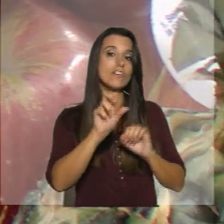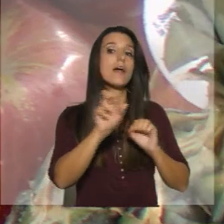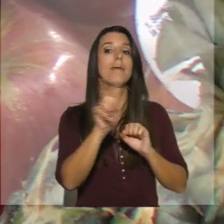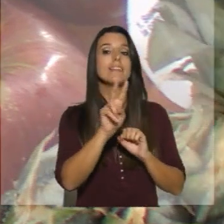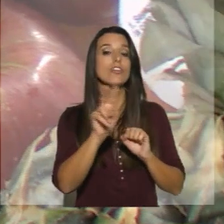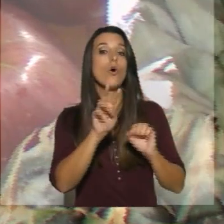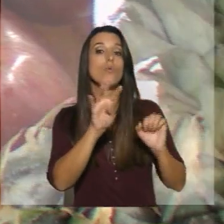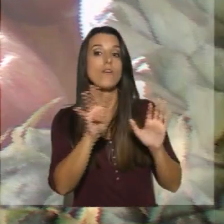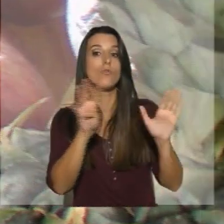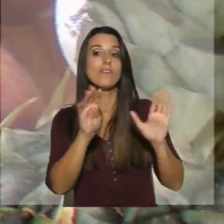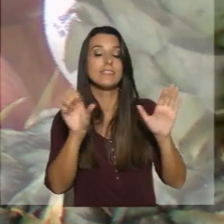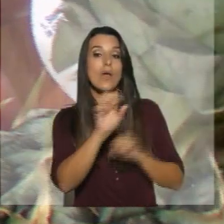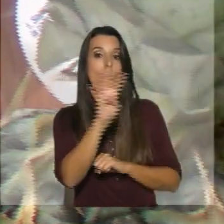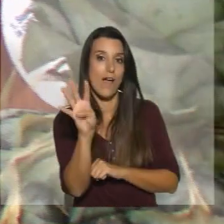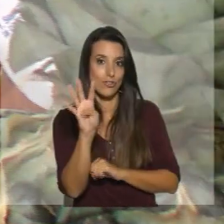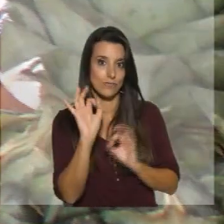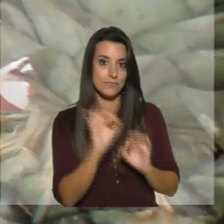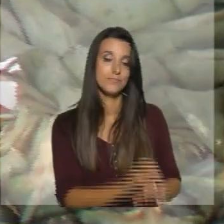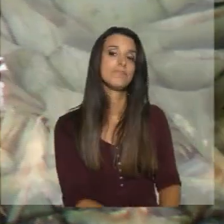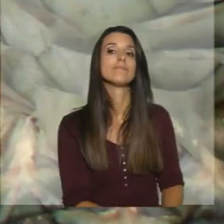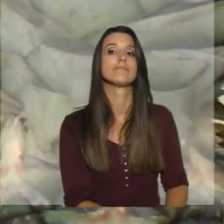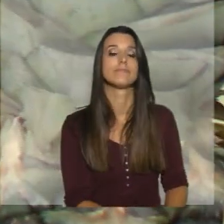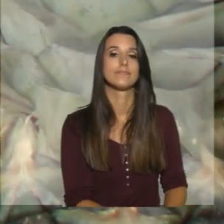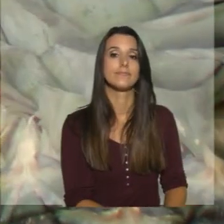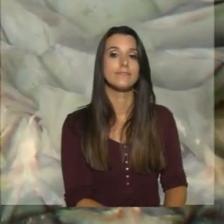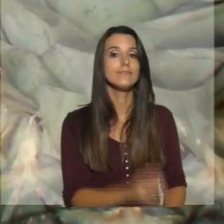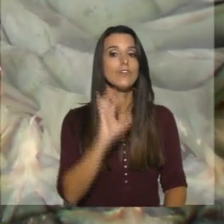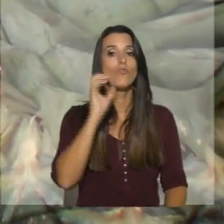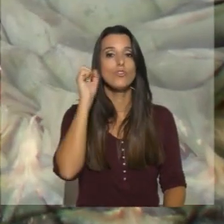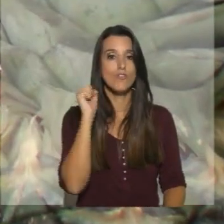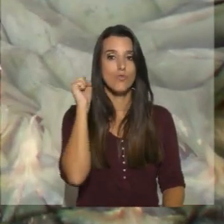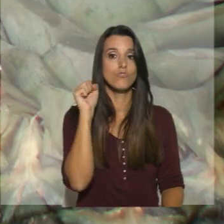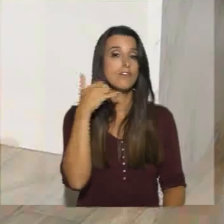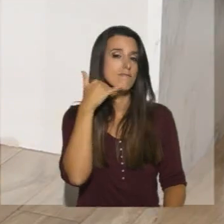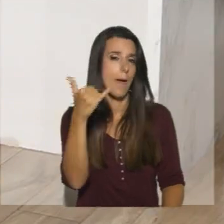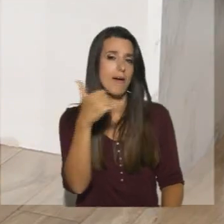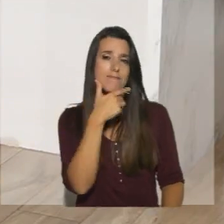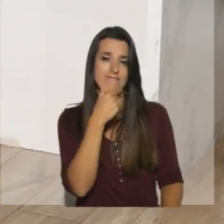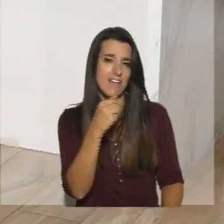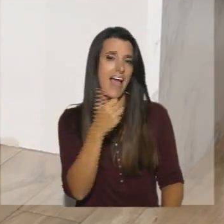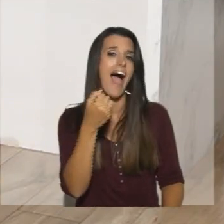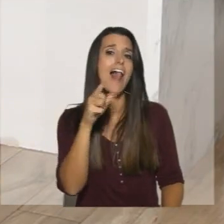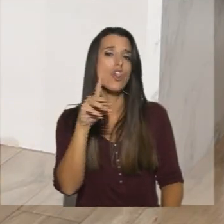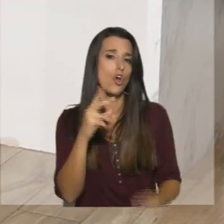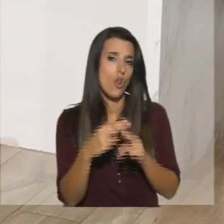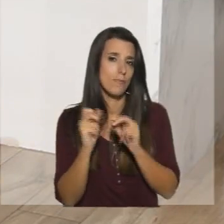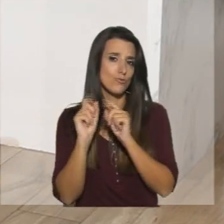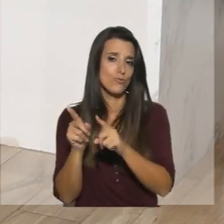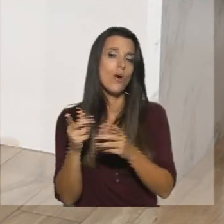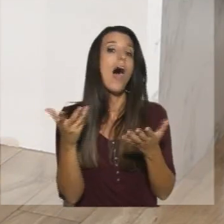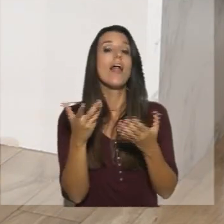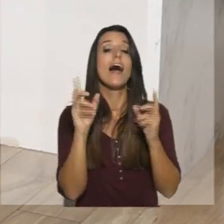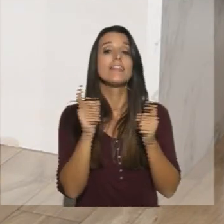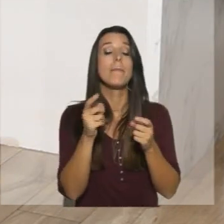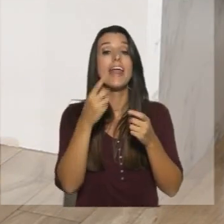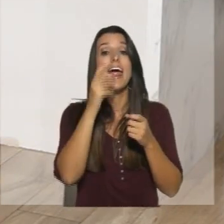091-444-167-2622 y no veo bien, 9964. Ahí qué está. Rico. Frutibus, bueno, llaman a Aldo y... Ahí está. Y aprovechen ahora que están las mandarinas. ¿Has visto ay, que ya